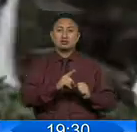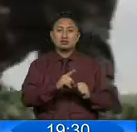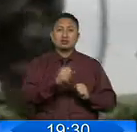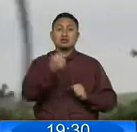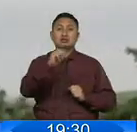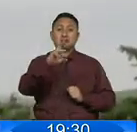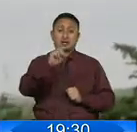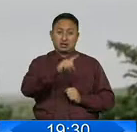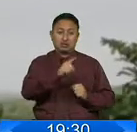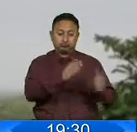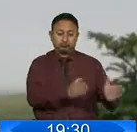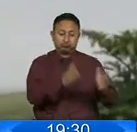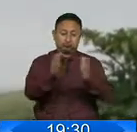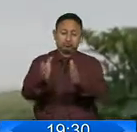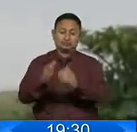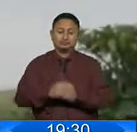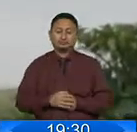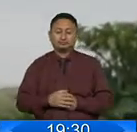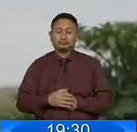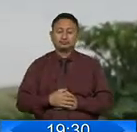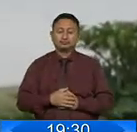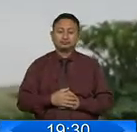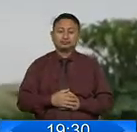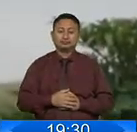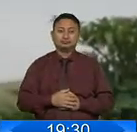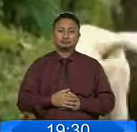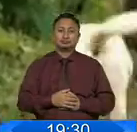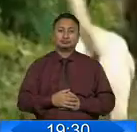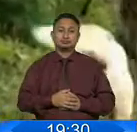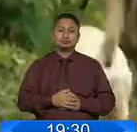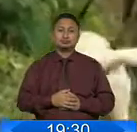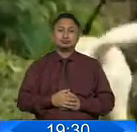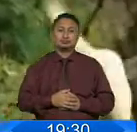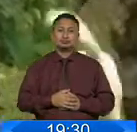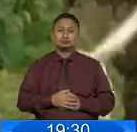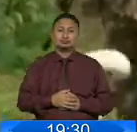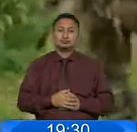Samaniego. Con imágenes de José Cedeño desde Nariño, Colombia, informa Miriam Enríquez.